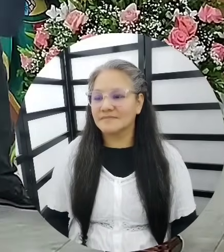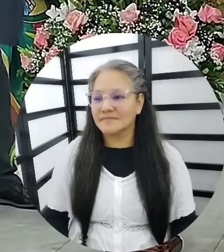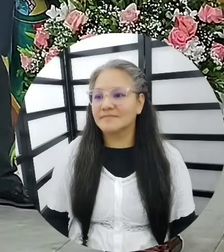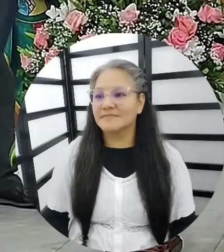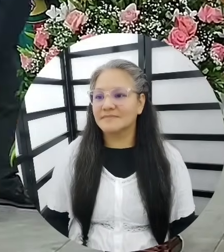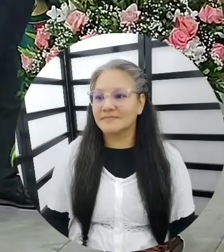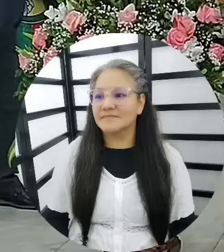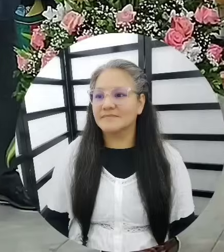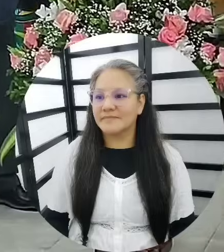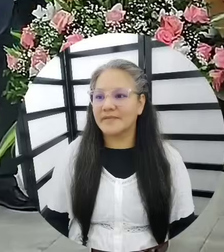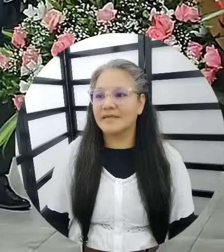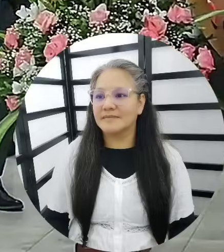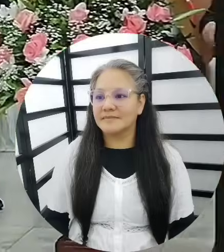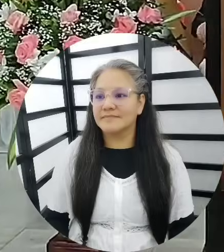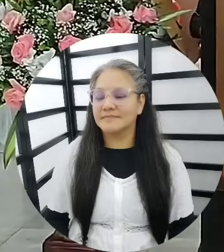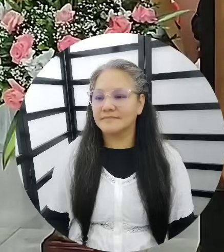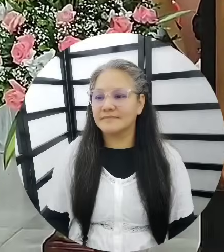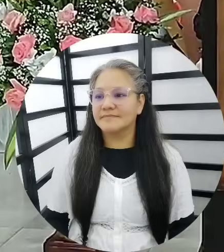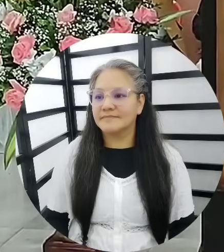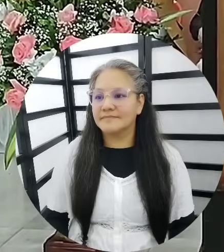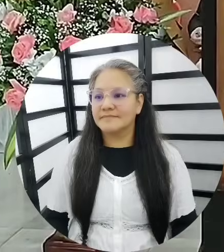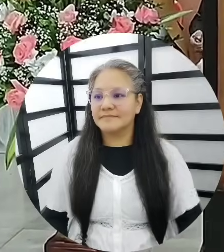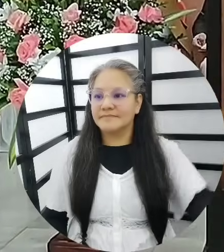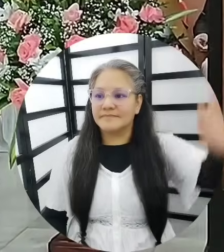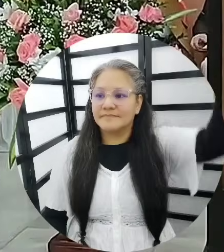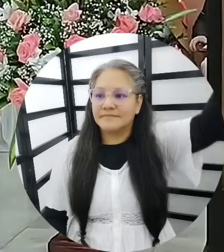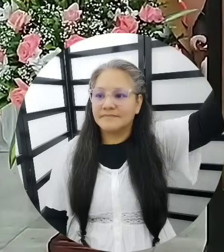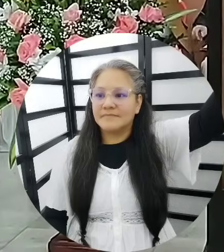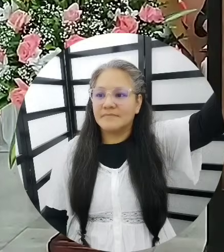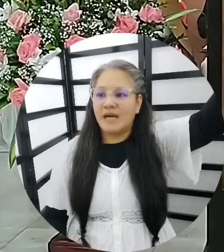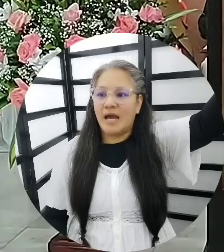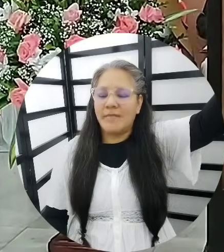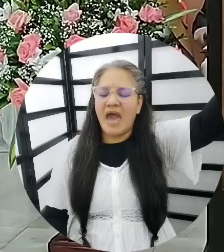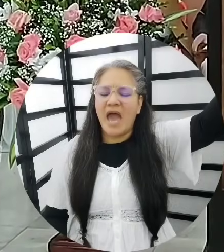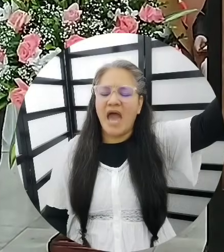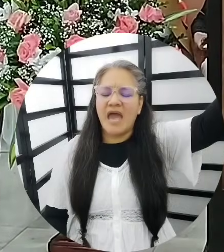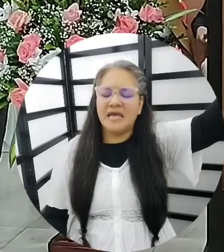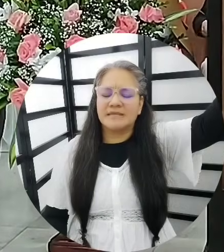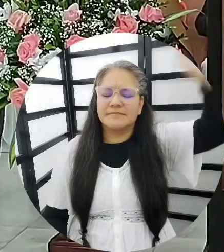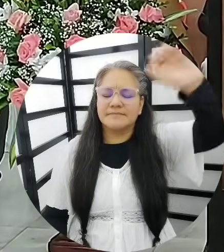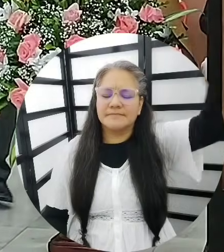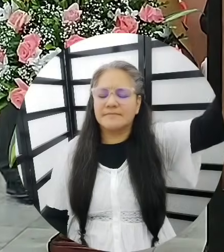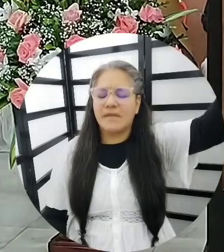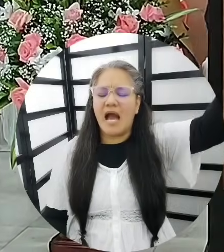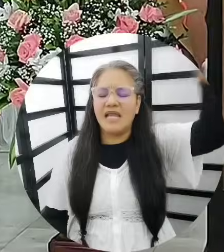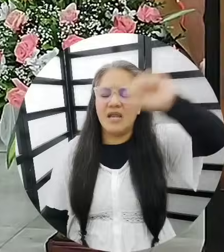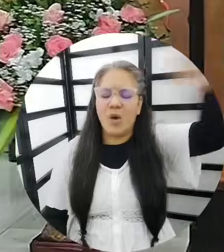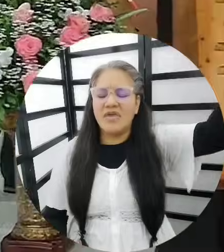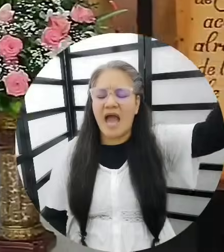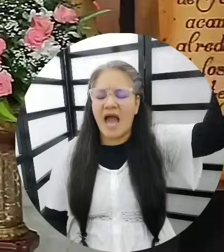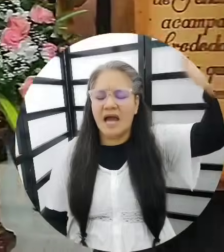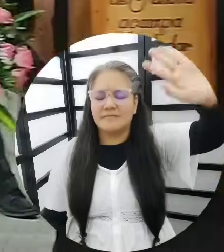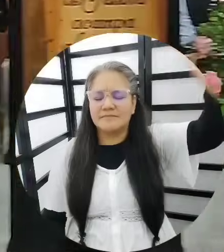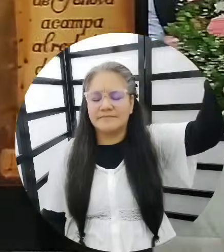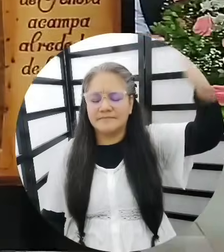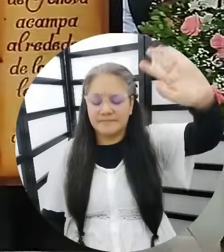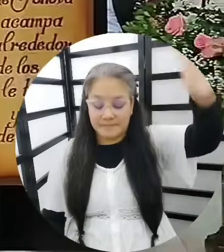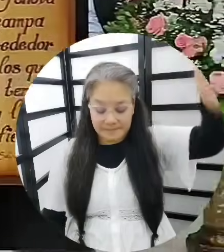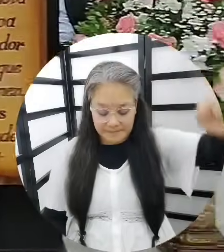viento, no se la llevan las inundaciones. Esa roca permanece.